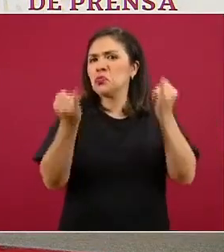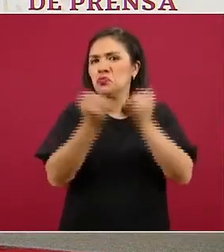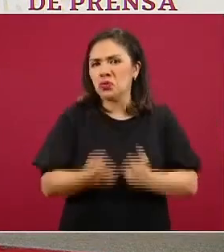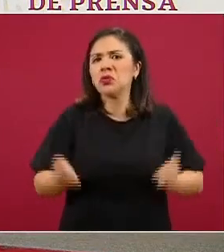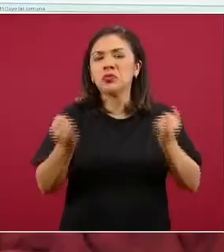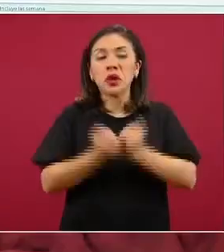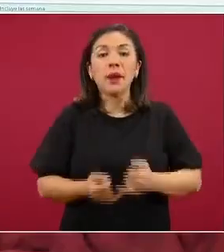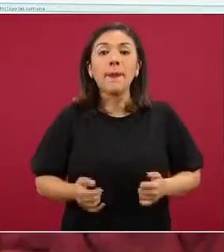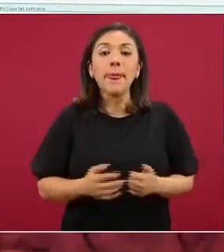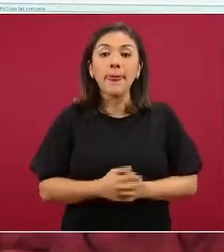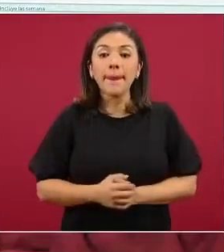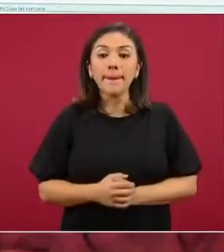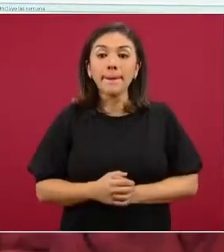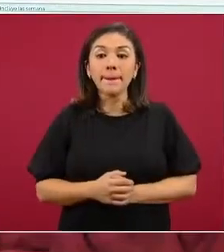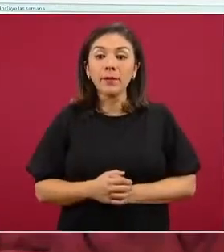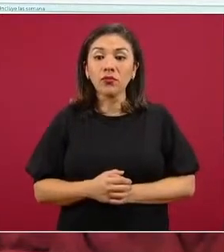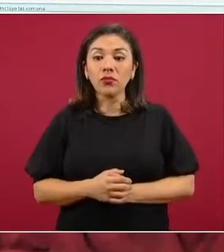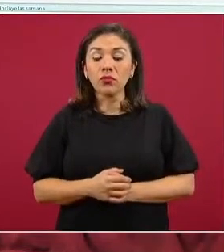La siguiente, por favor.